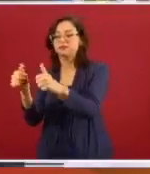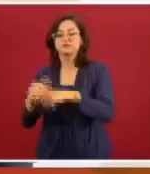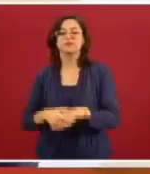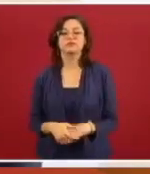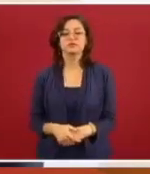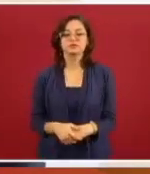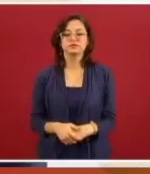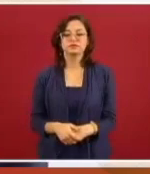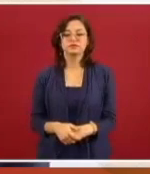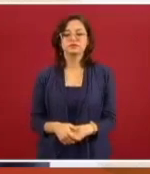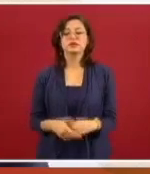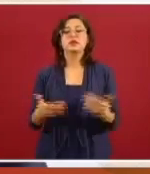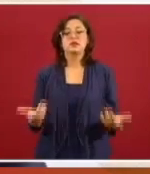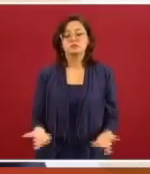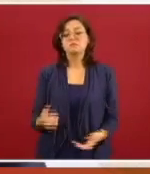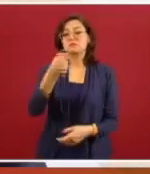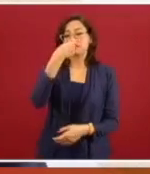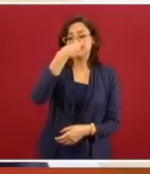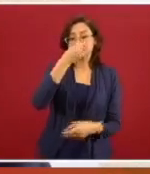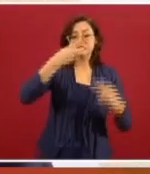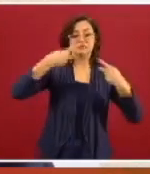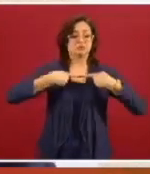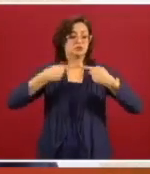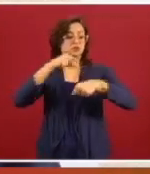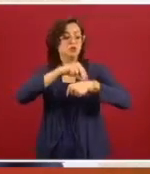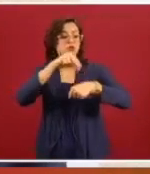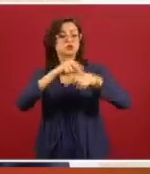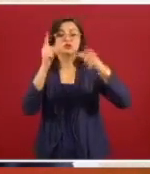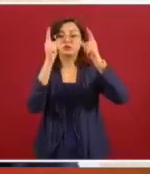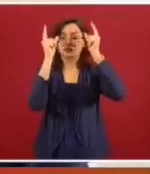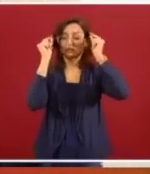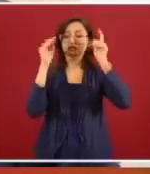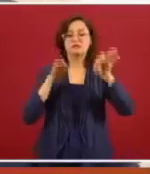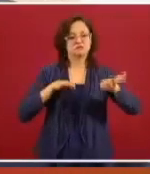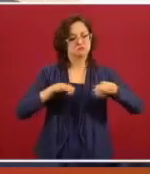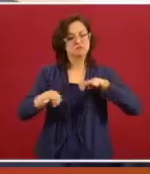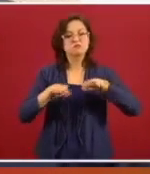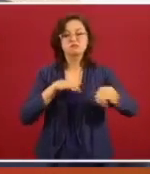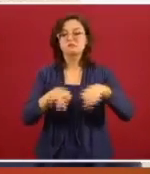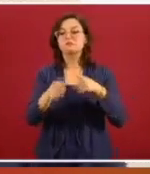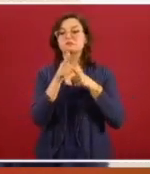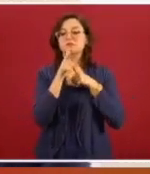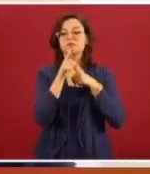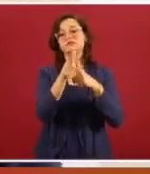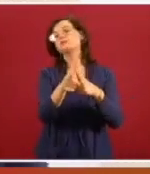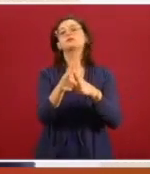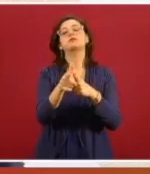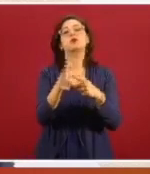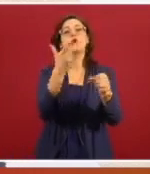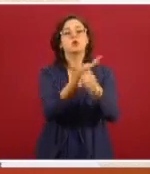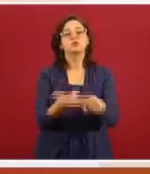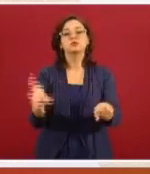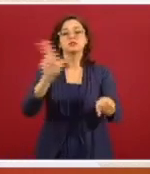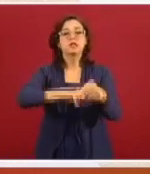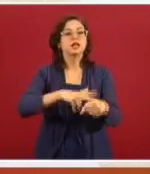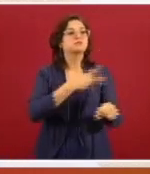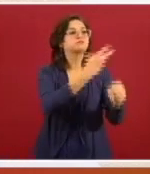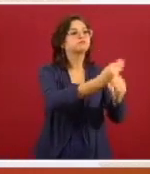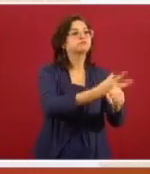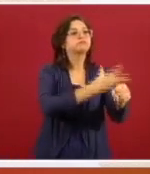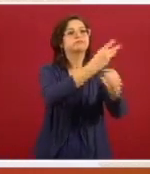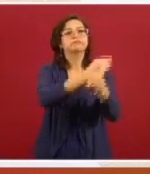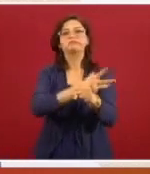medicinas ni personal de salud. Seguimos mejorando instalaciones hospitalarias y